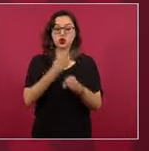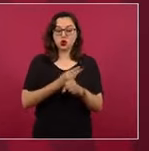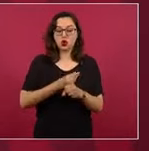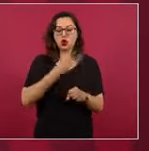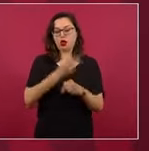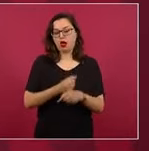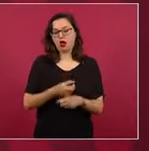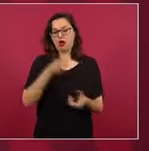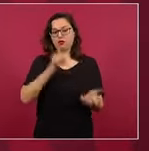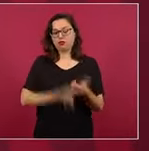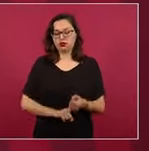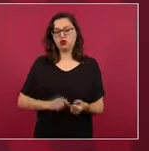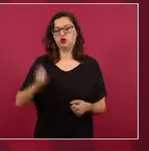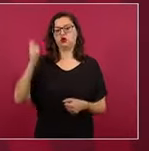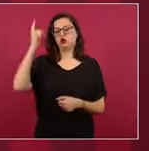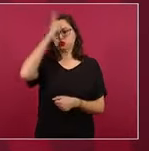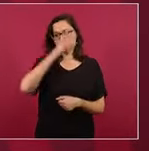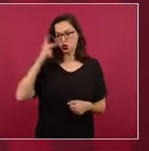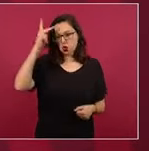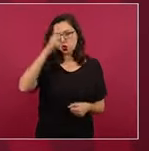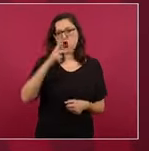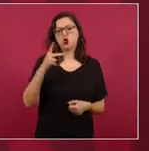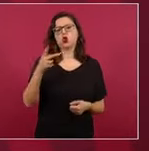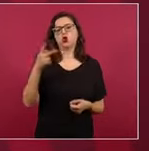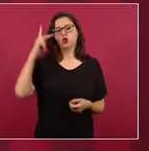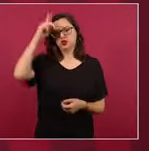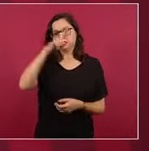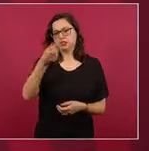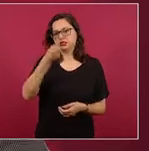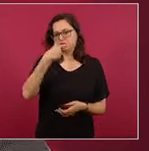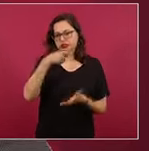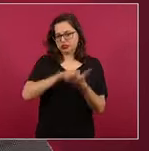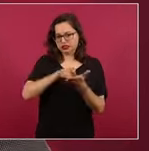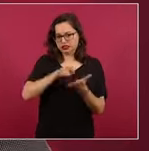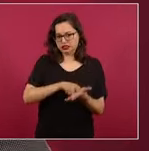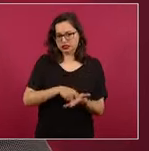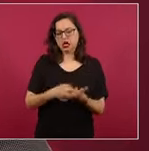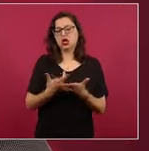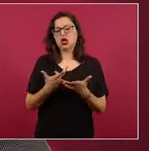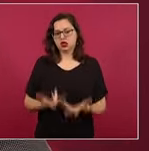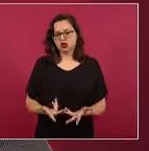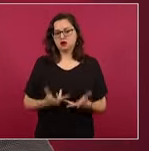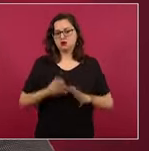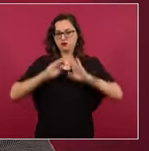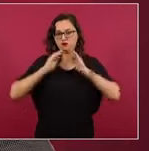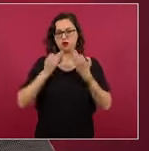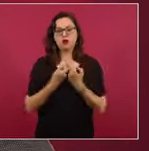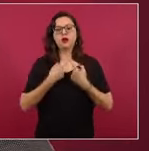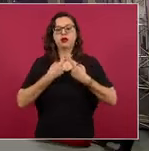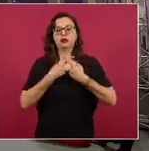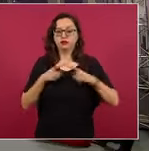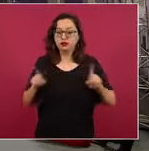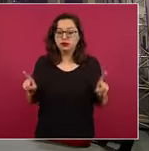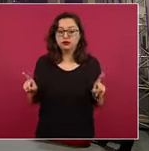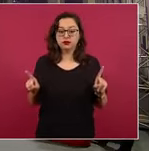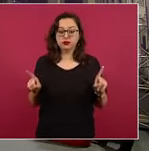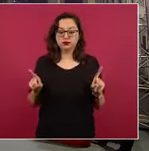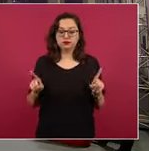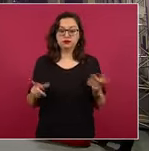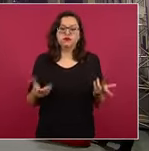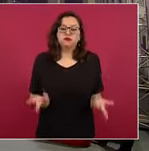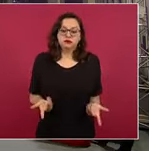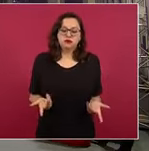y de psiquiatría con especialistas también específicos para ese manejo diferente. Habrá lugares donde se tiene